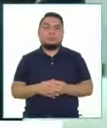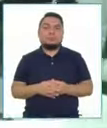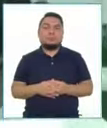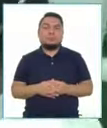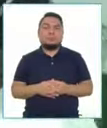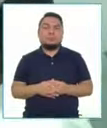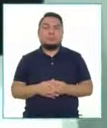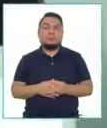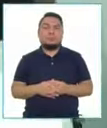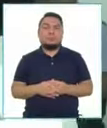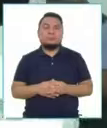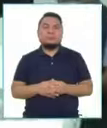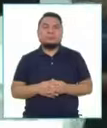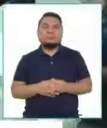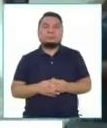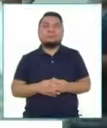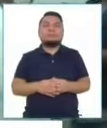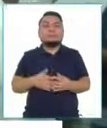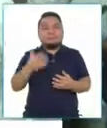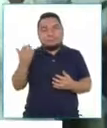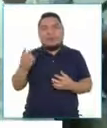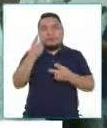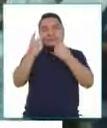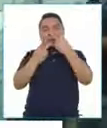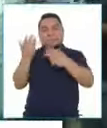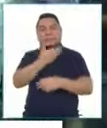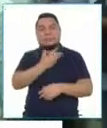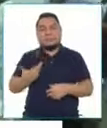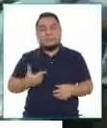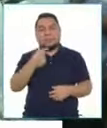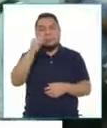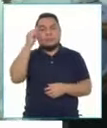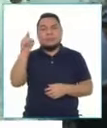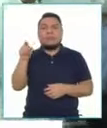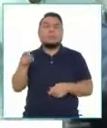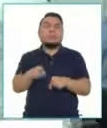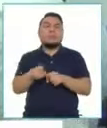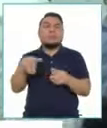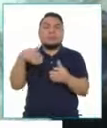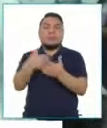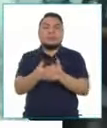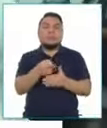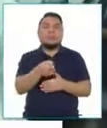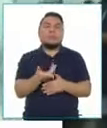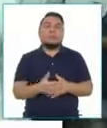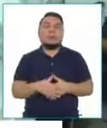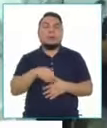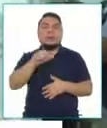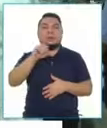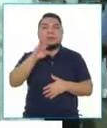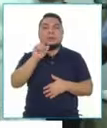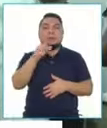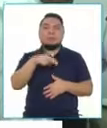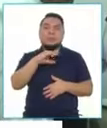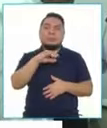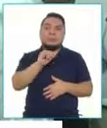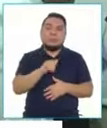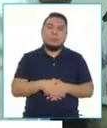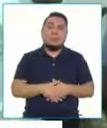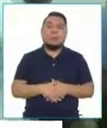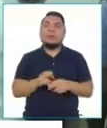Parte entonces de la visita que realiza el presidente de la República, quien también ha llegado hasta Abancay.